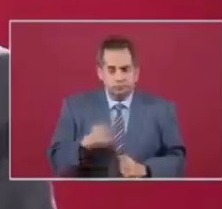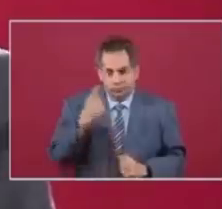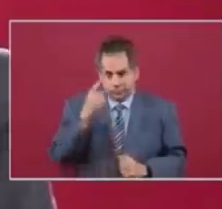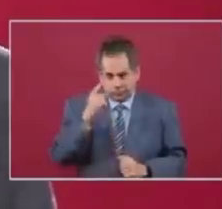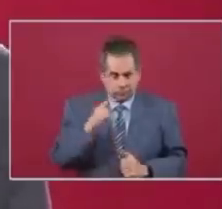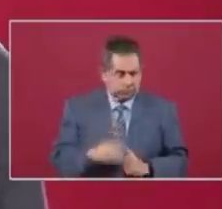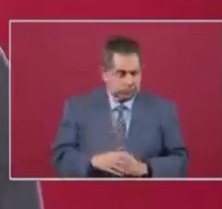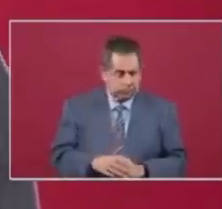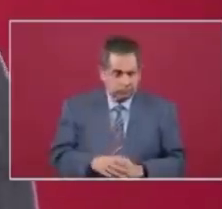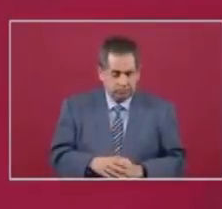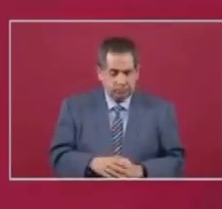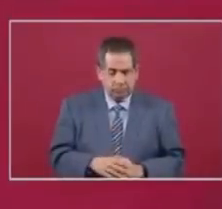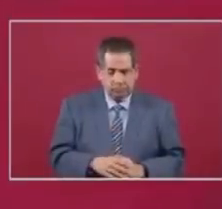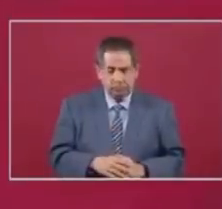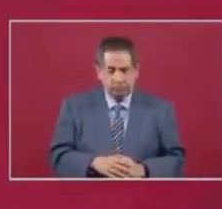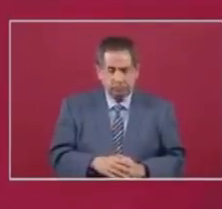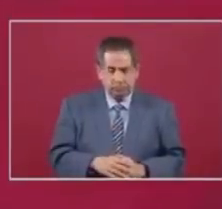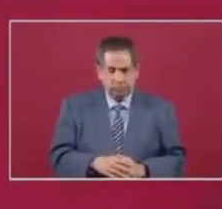para